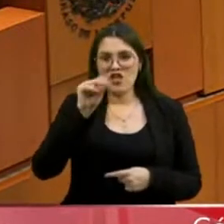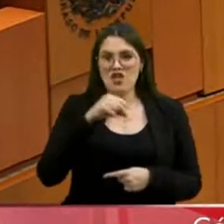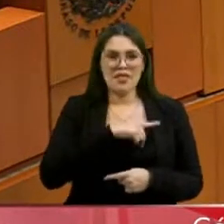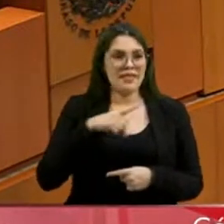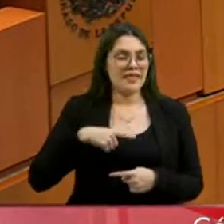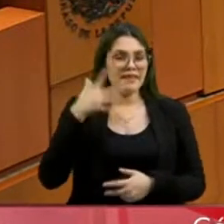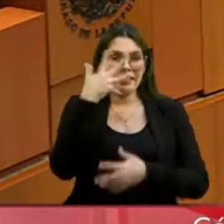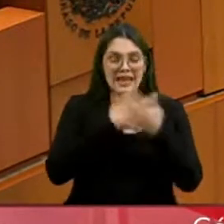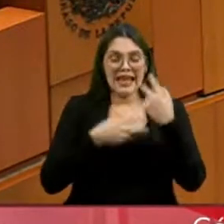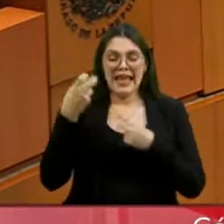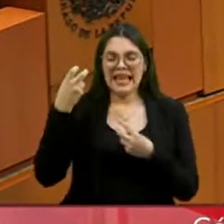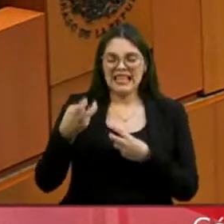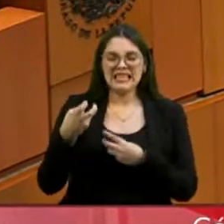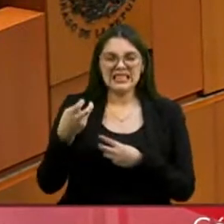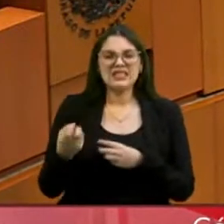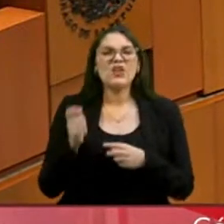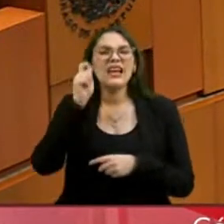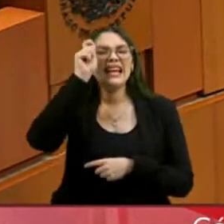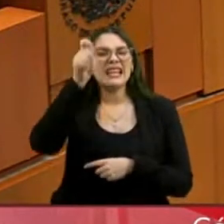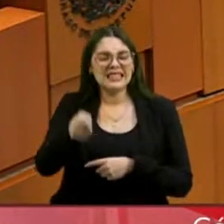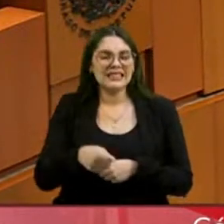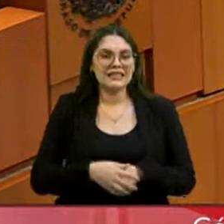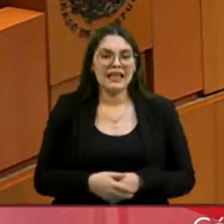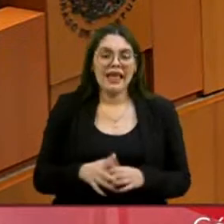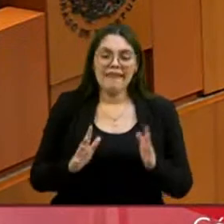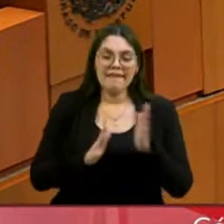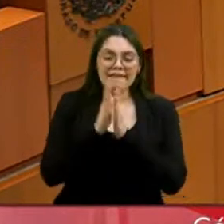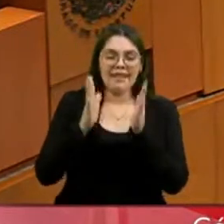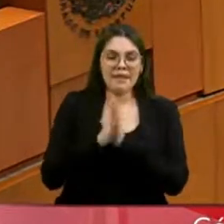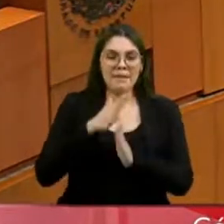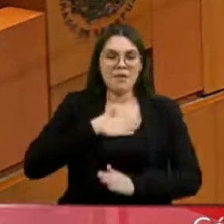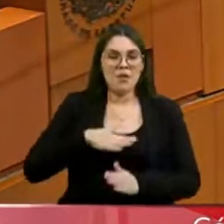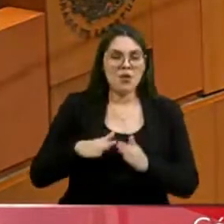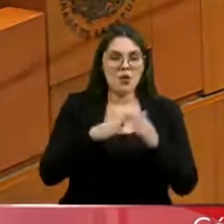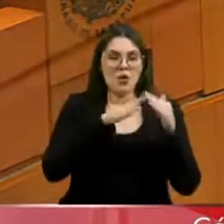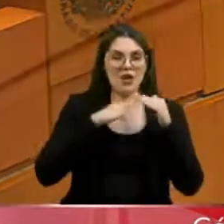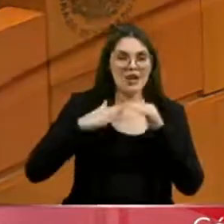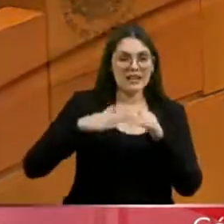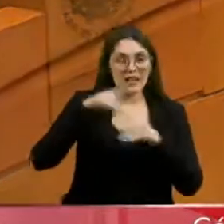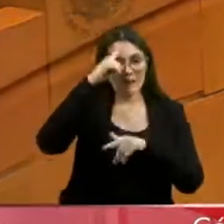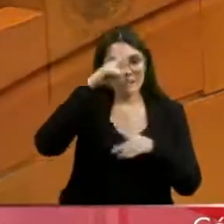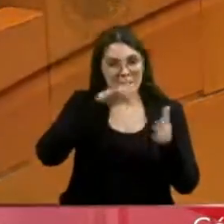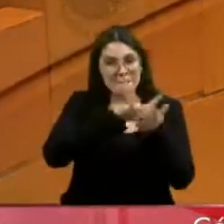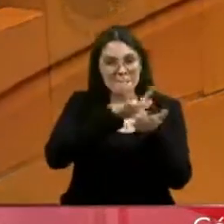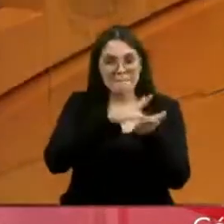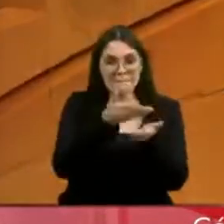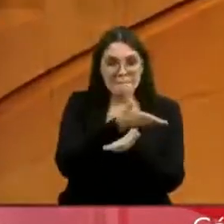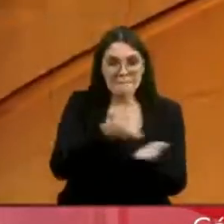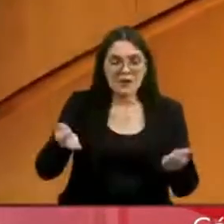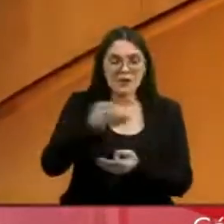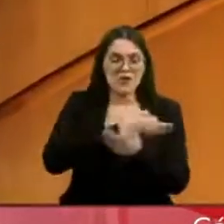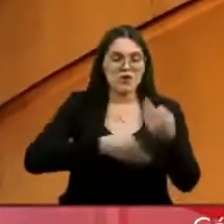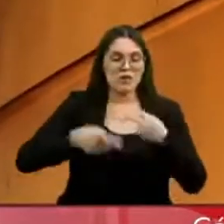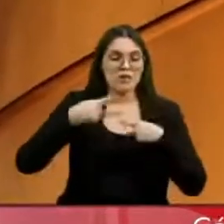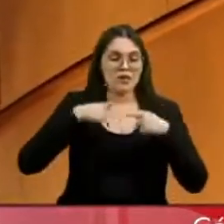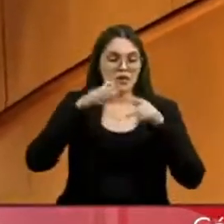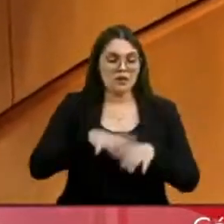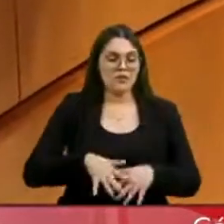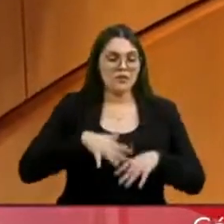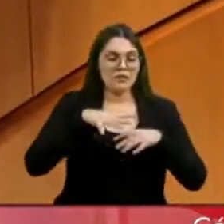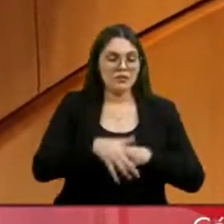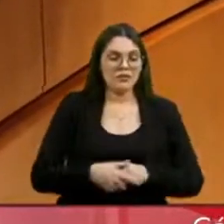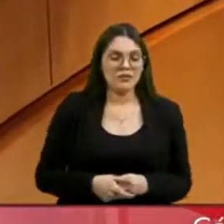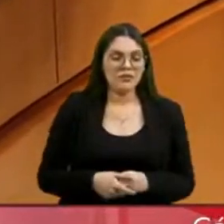llama democracia, se llama el poder del pueblo para el pueblo y por el pueblo. Hoy